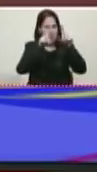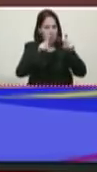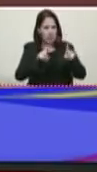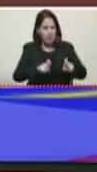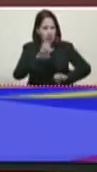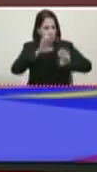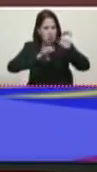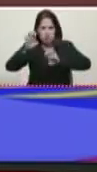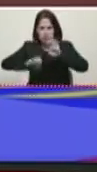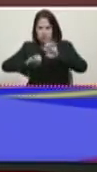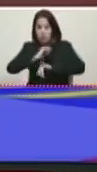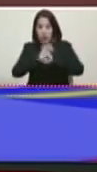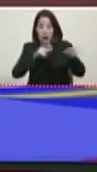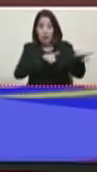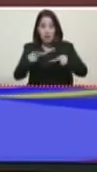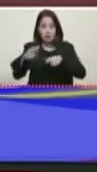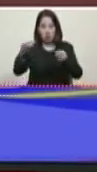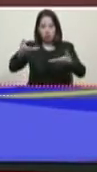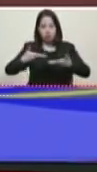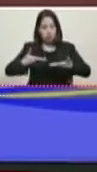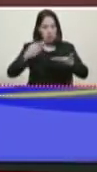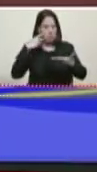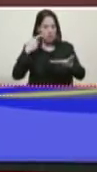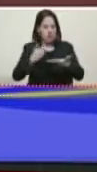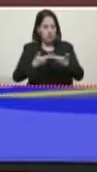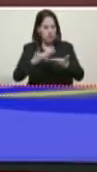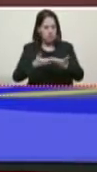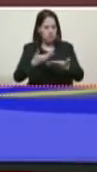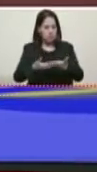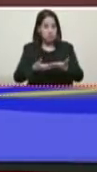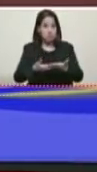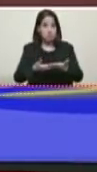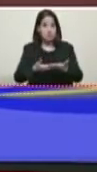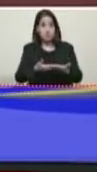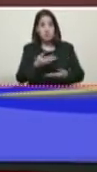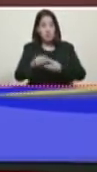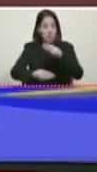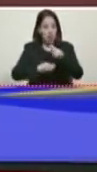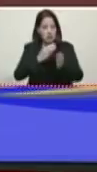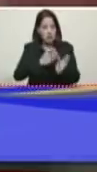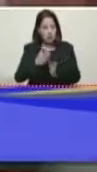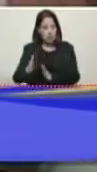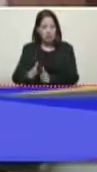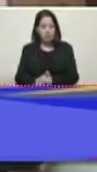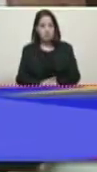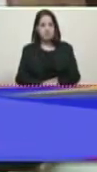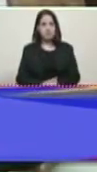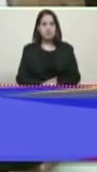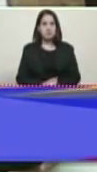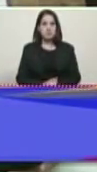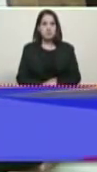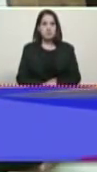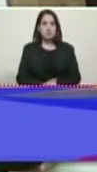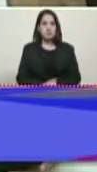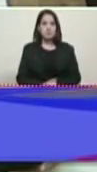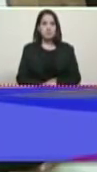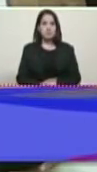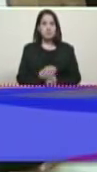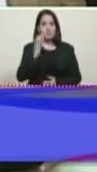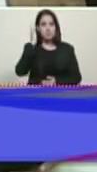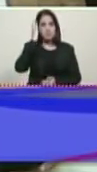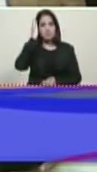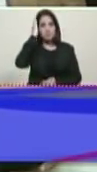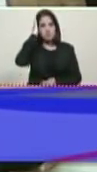ajustar contra proponer y lograr el plan yo estoy